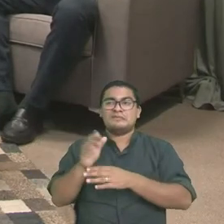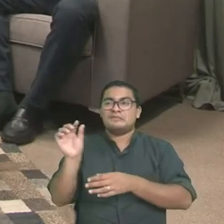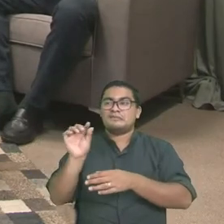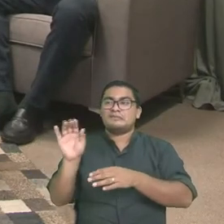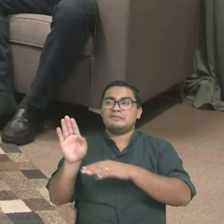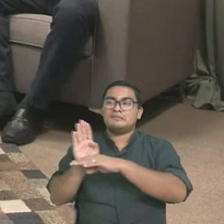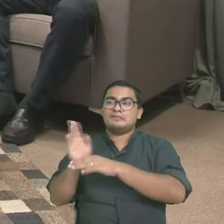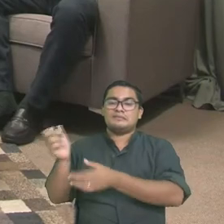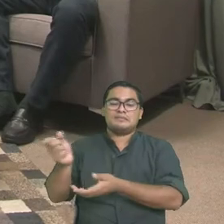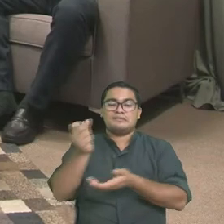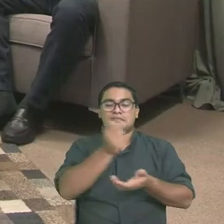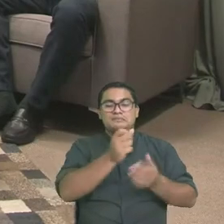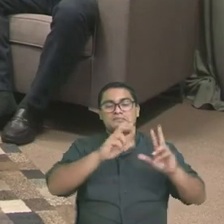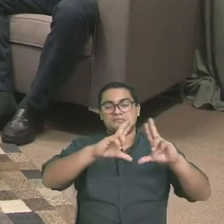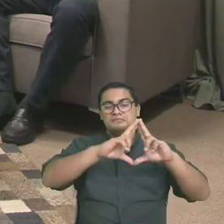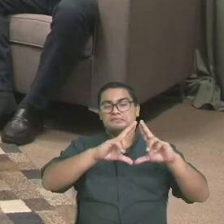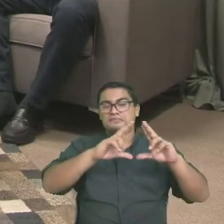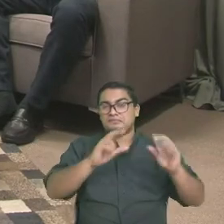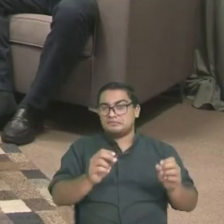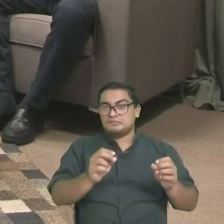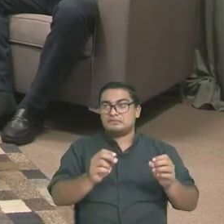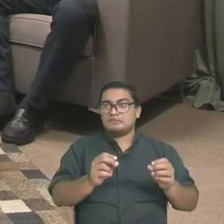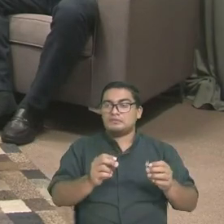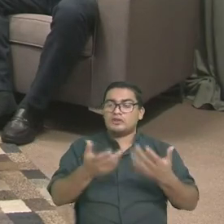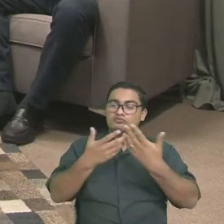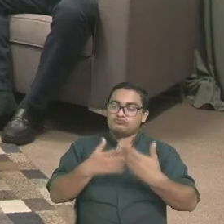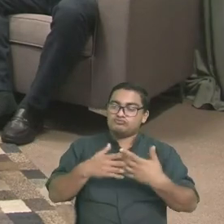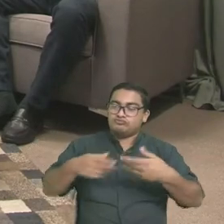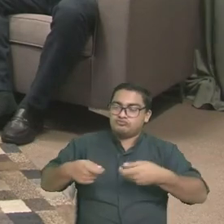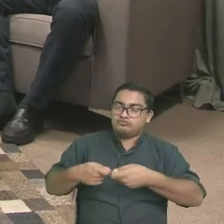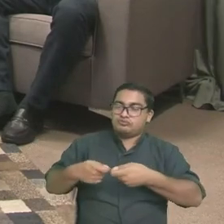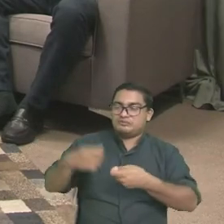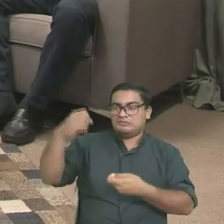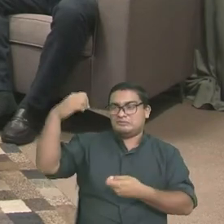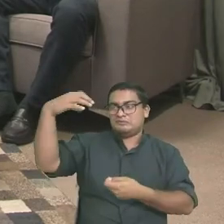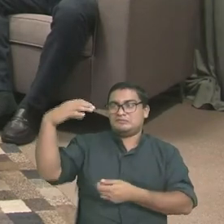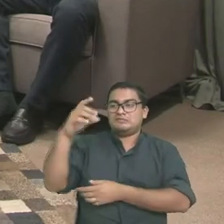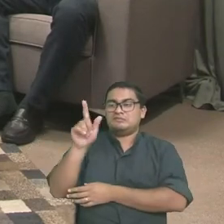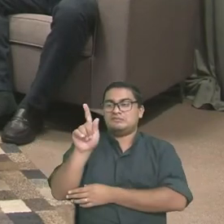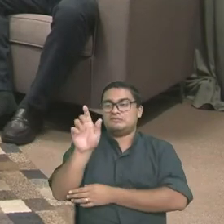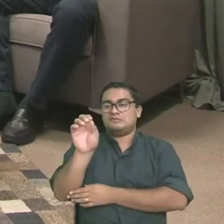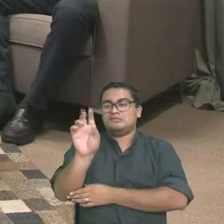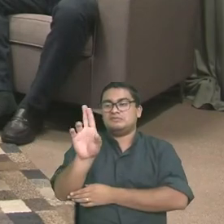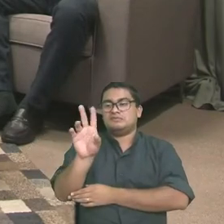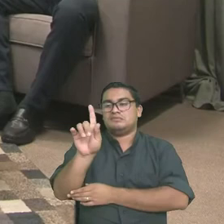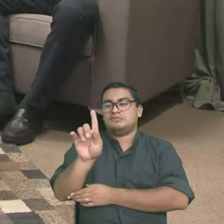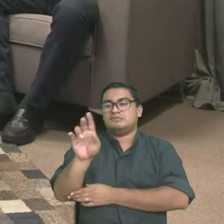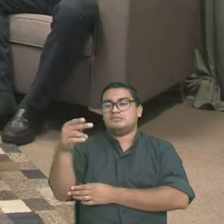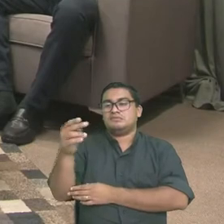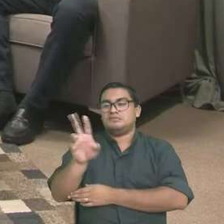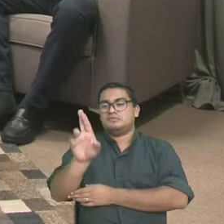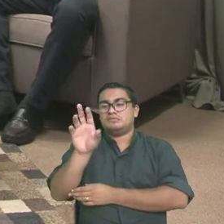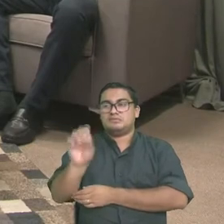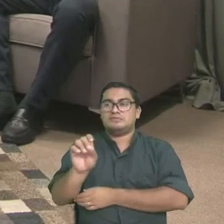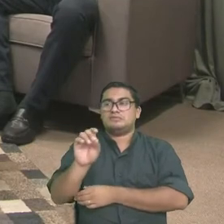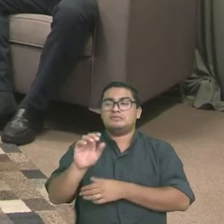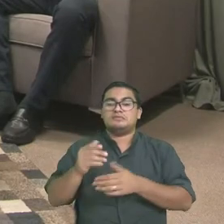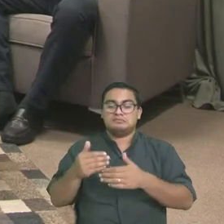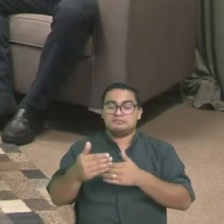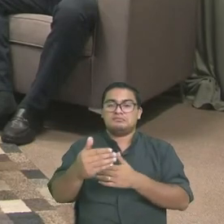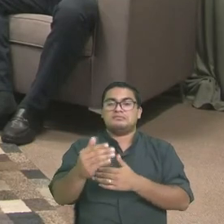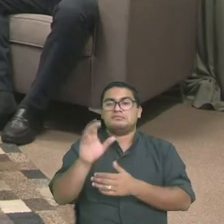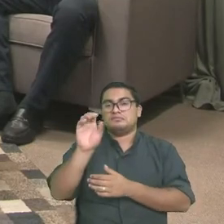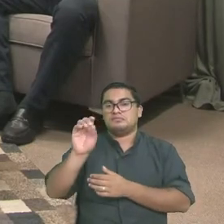organización, autorizan estos recursos para el tortuguero que lo aprobamos antier, o el del BID que lo vamos a estar discutiendo pronto